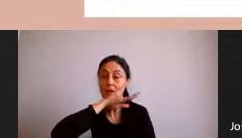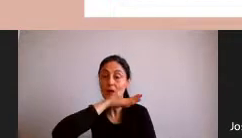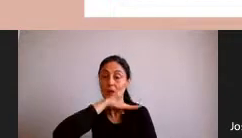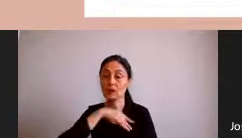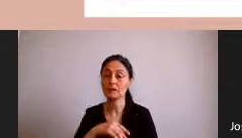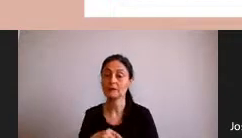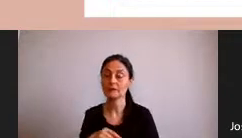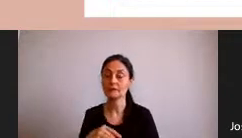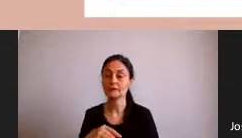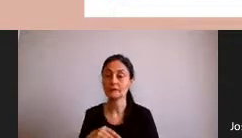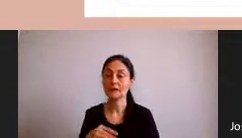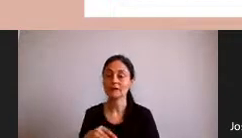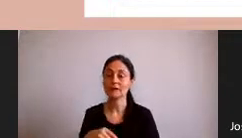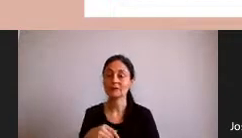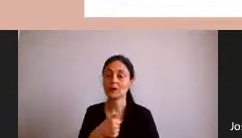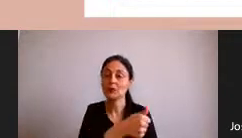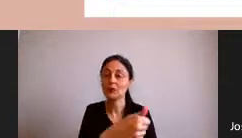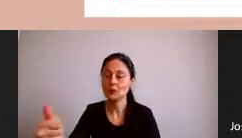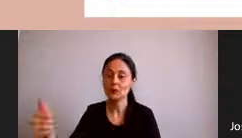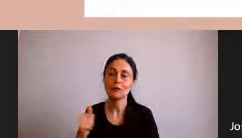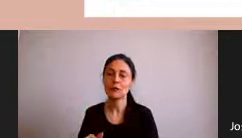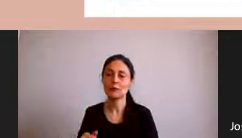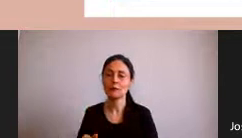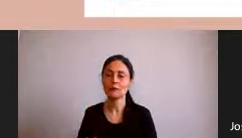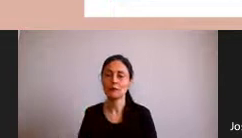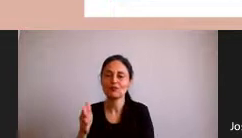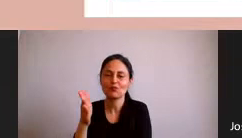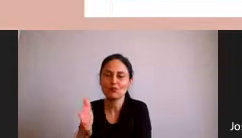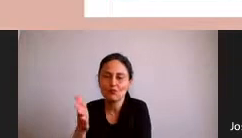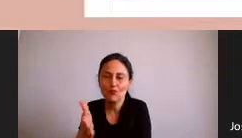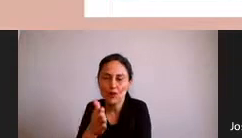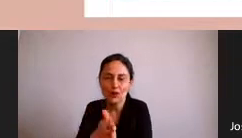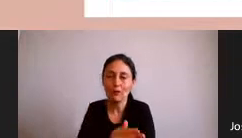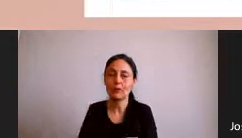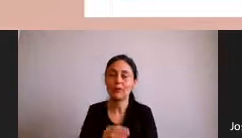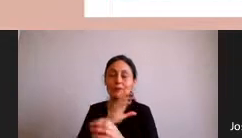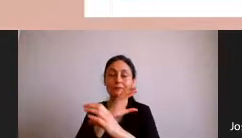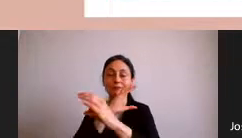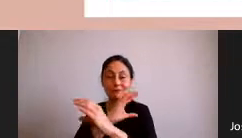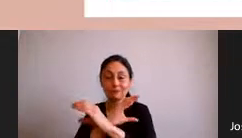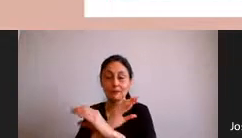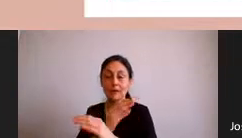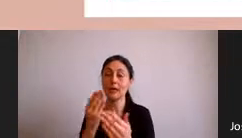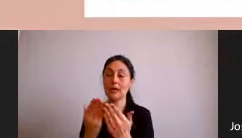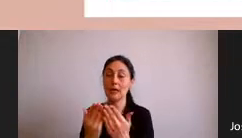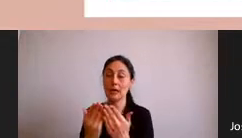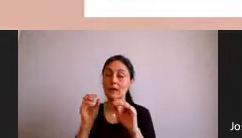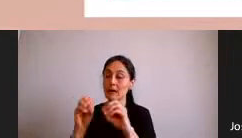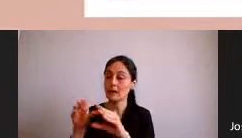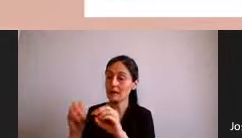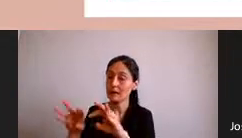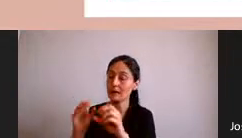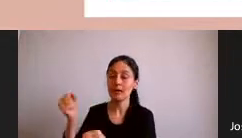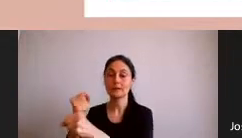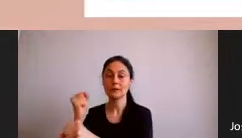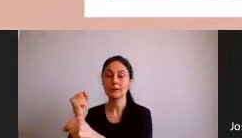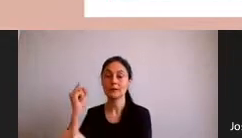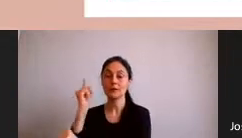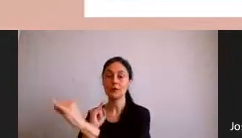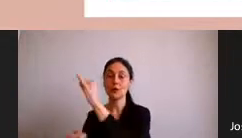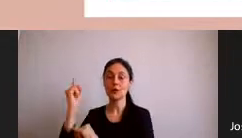todas obligadas a tener que sumergirnos en este mundo digital, de hacer clases online, trabajo online, con lo que eso